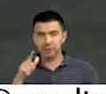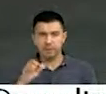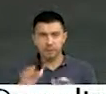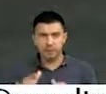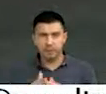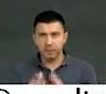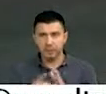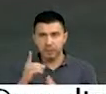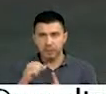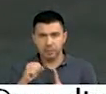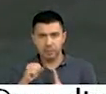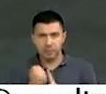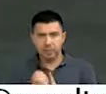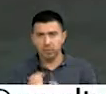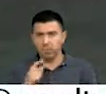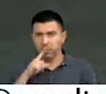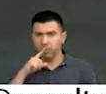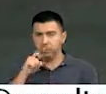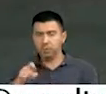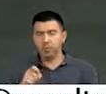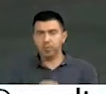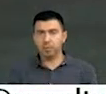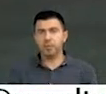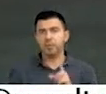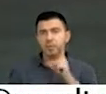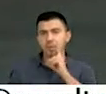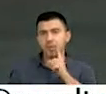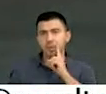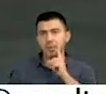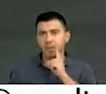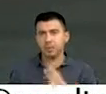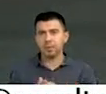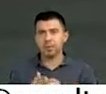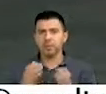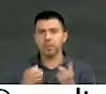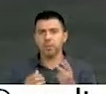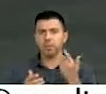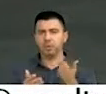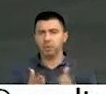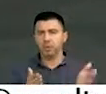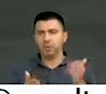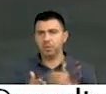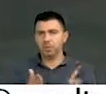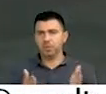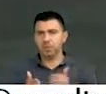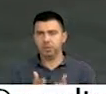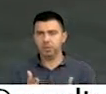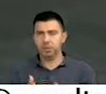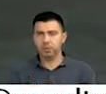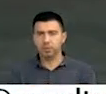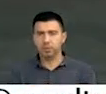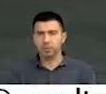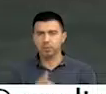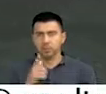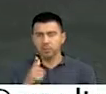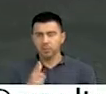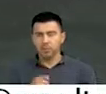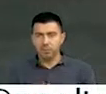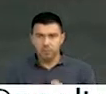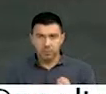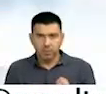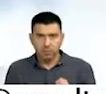desarrollo social del municipio de bucaramanga está mintiendo en las cifras y los gastos que se han generado por cuenta de la estampilla pro